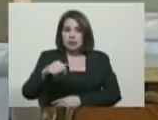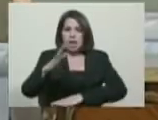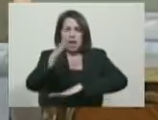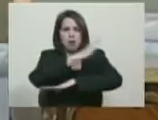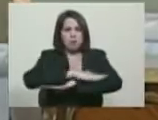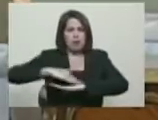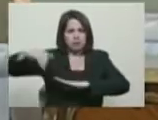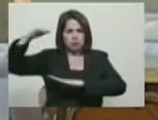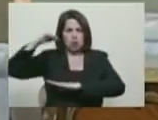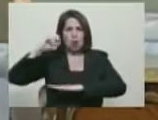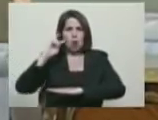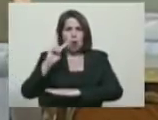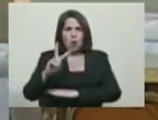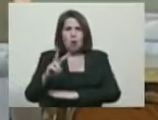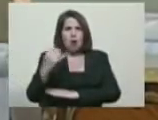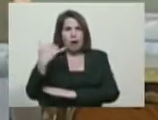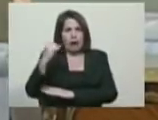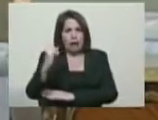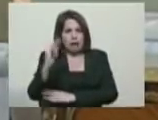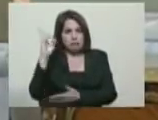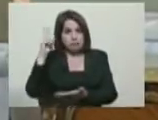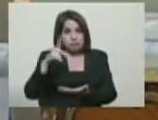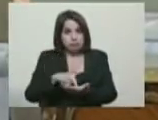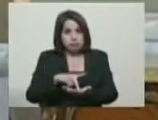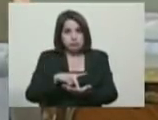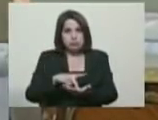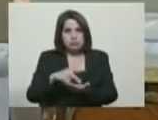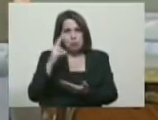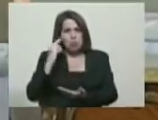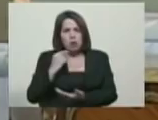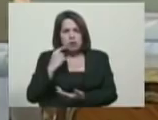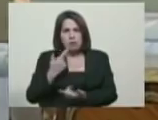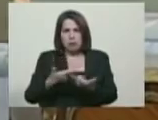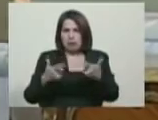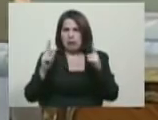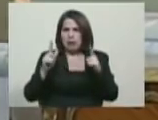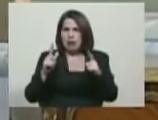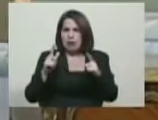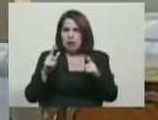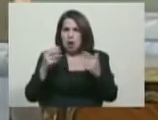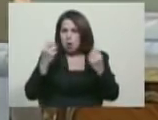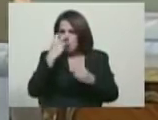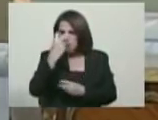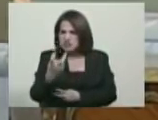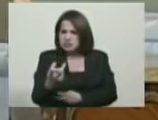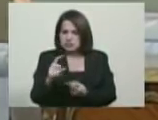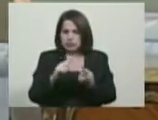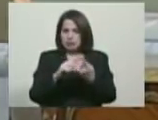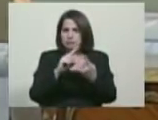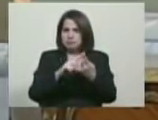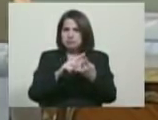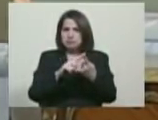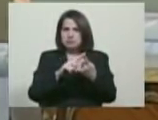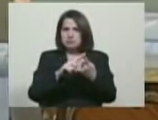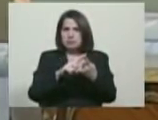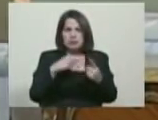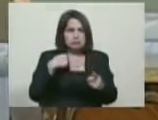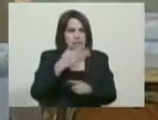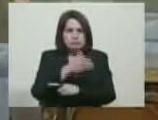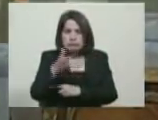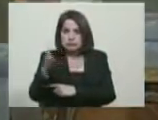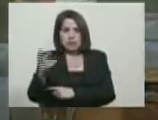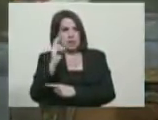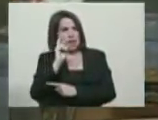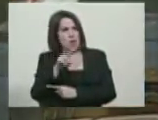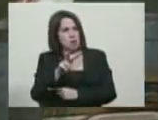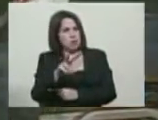Bolívar, también es durante esa visita, y como en el otro, en esa visita he visto que